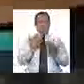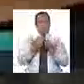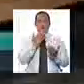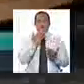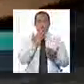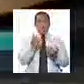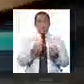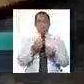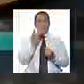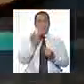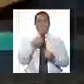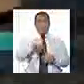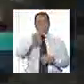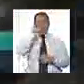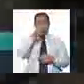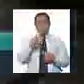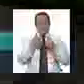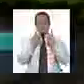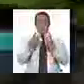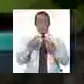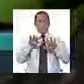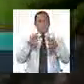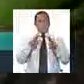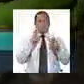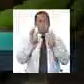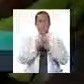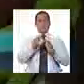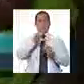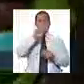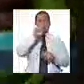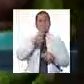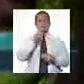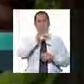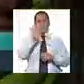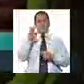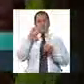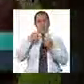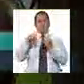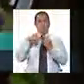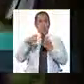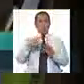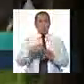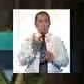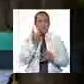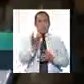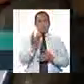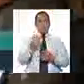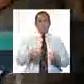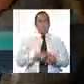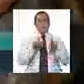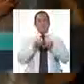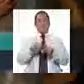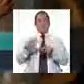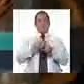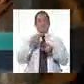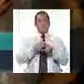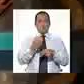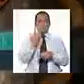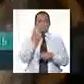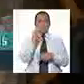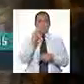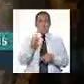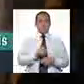que existen en nuestro país. Recordemos que son aproximadamente 3.500 variedades de papa. Y esto a propósito de que este próximo 30 de mayo